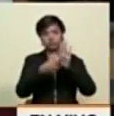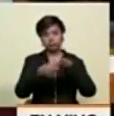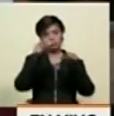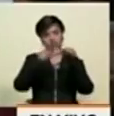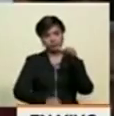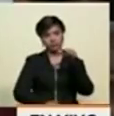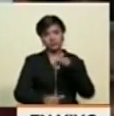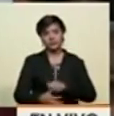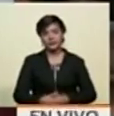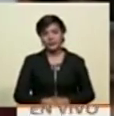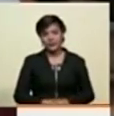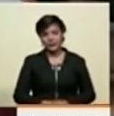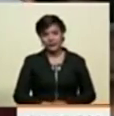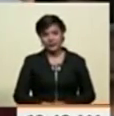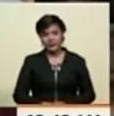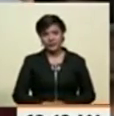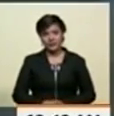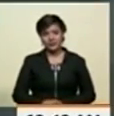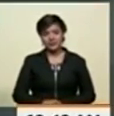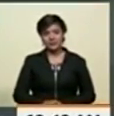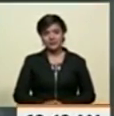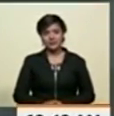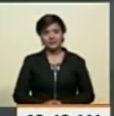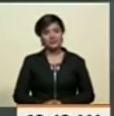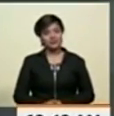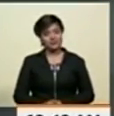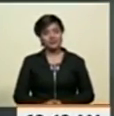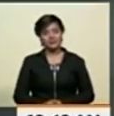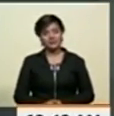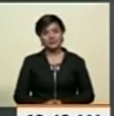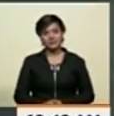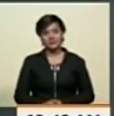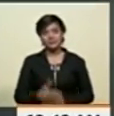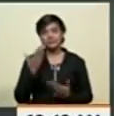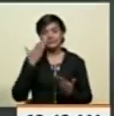en próximos contactos. Bien, este es el reporte en materia económica.